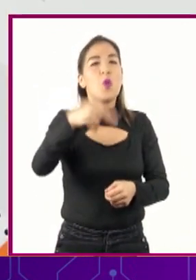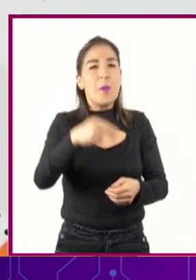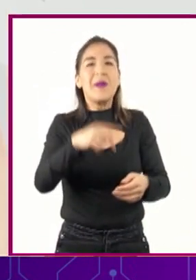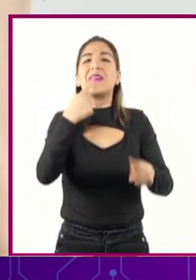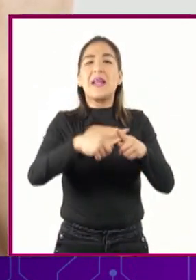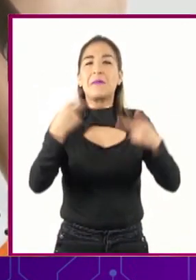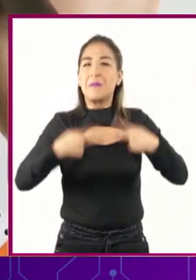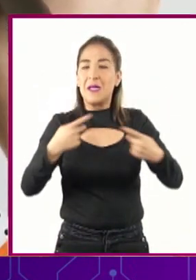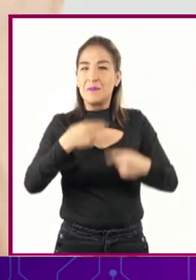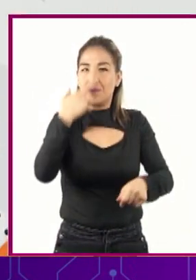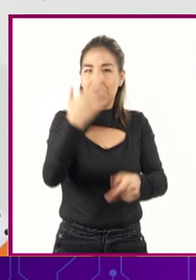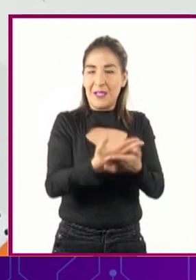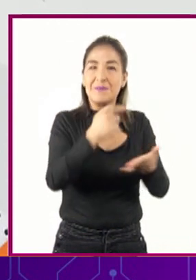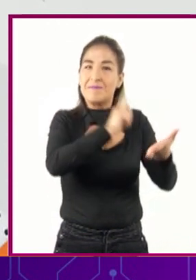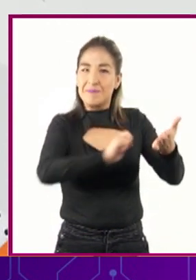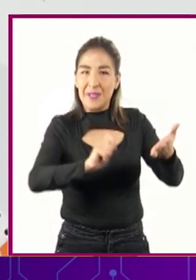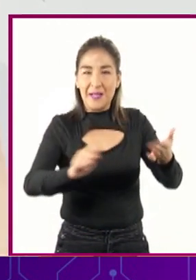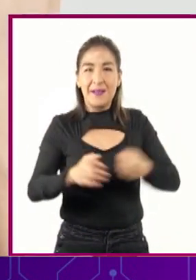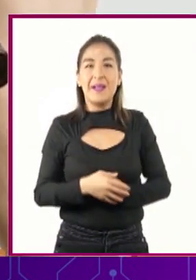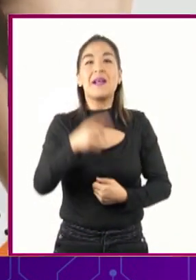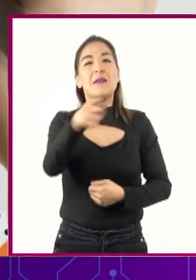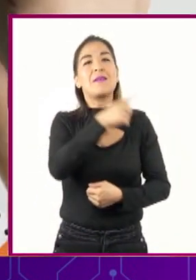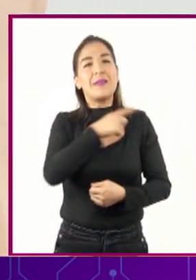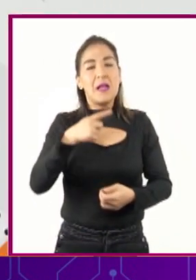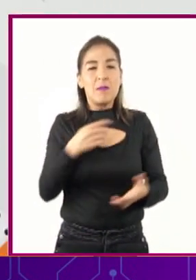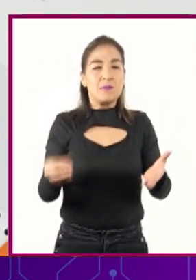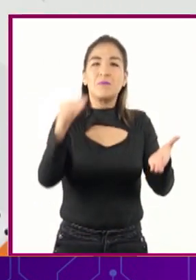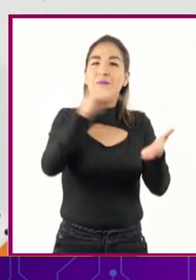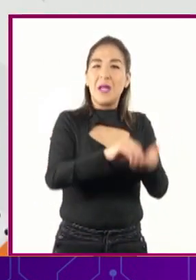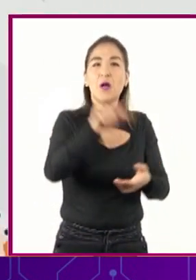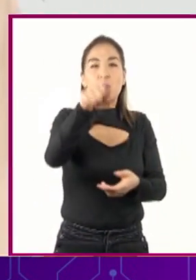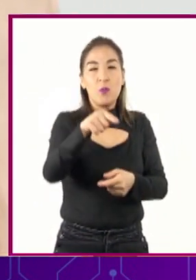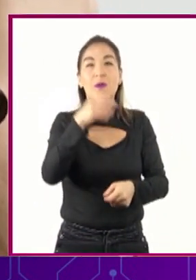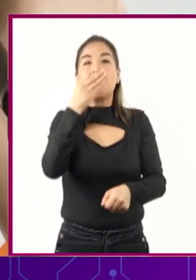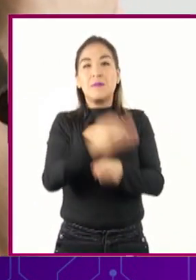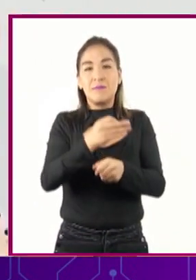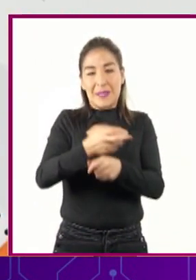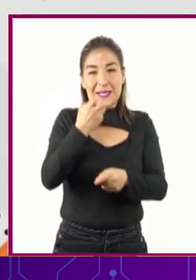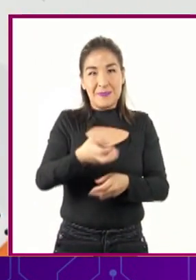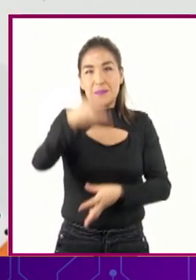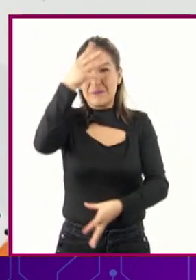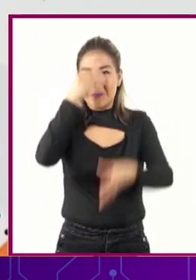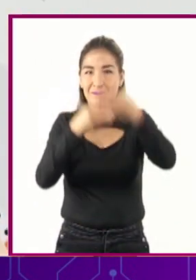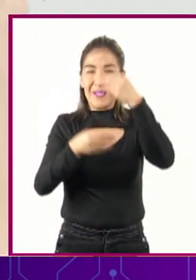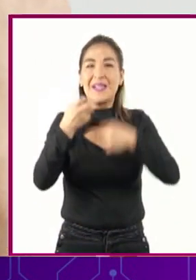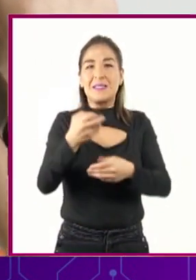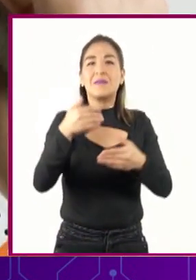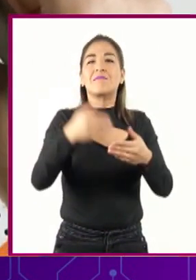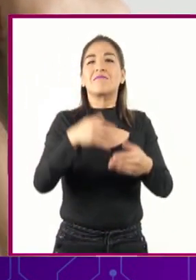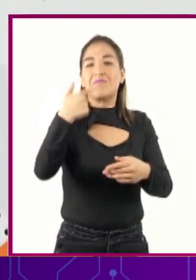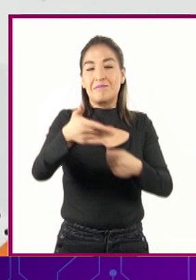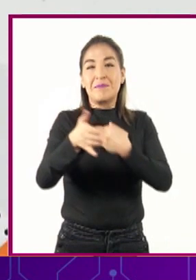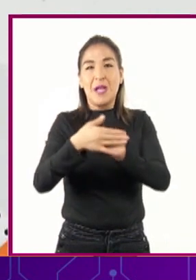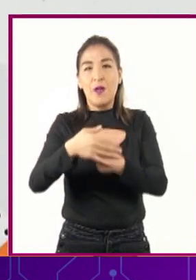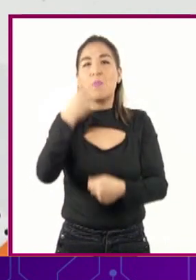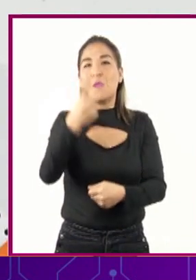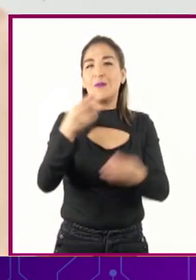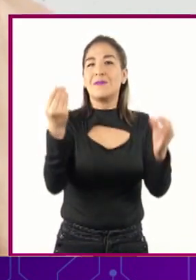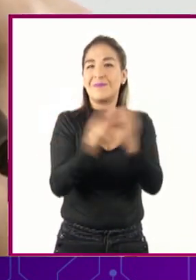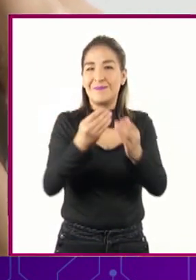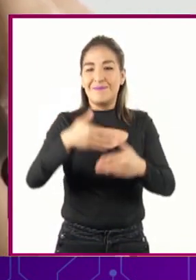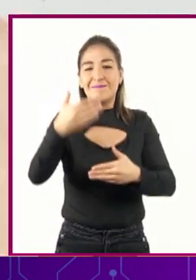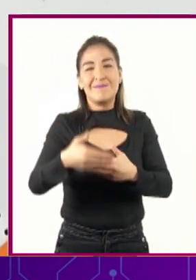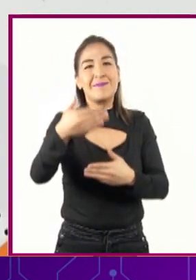escribe. No olviden incluir aspectos que aprenderán en las siguientes 2 sesiones, de modo